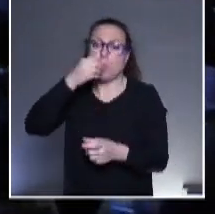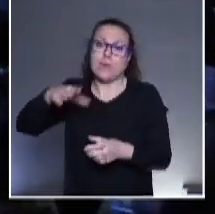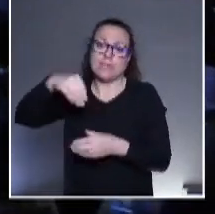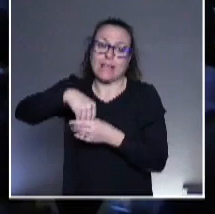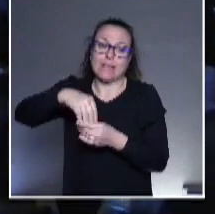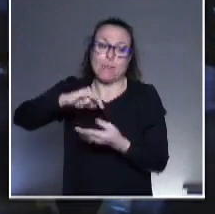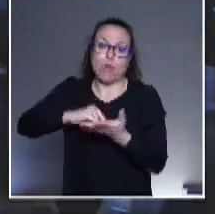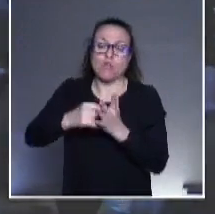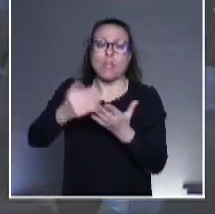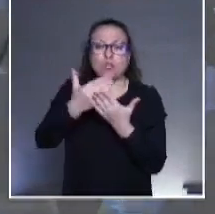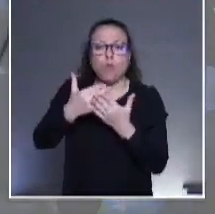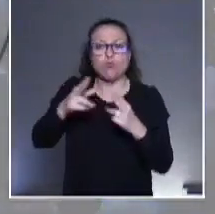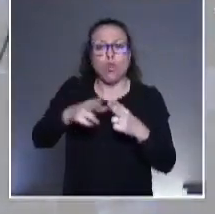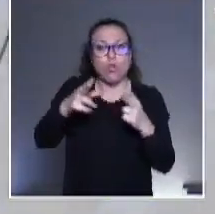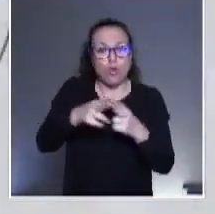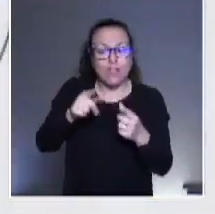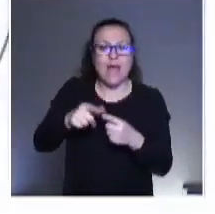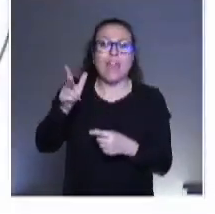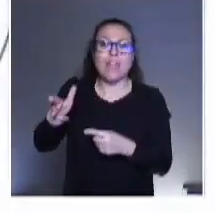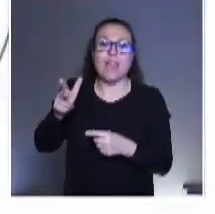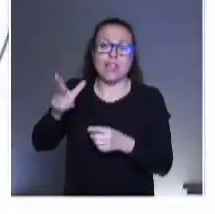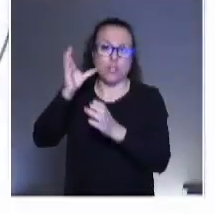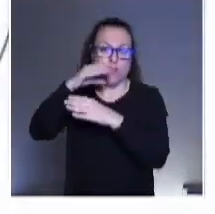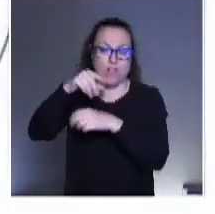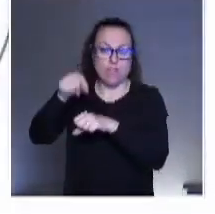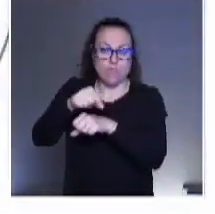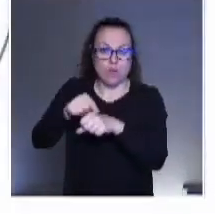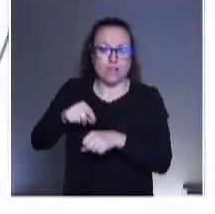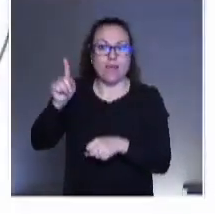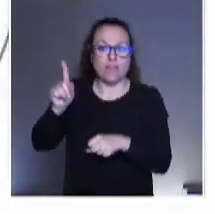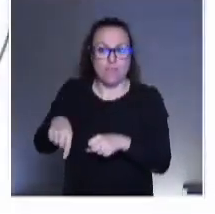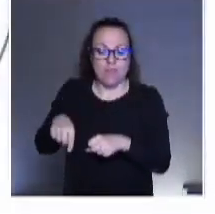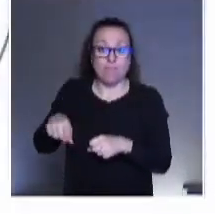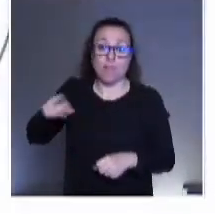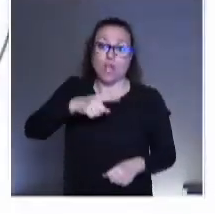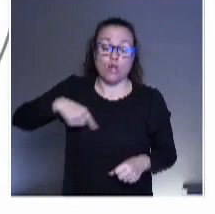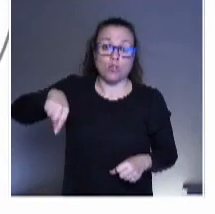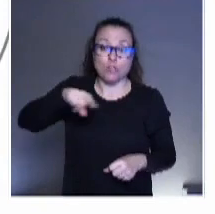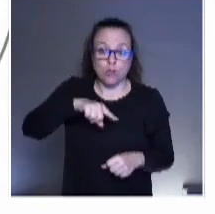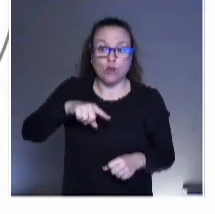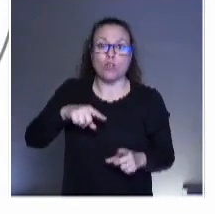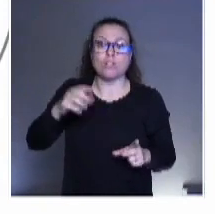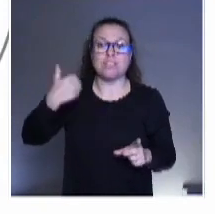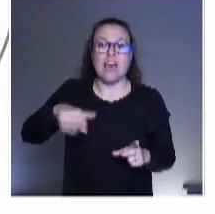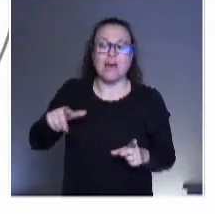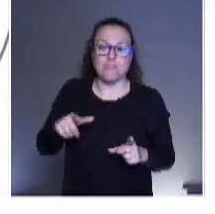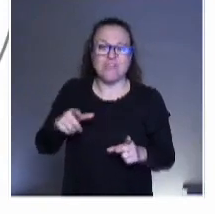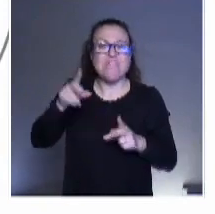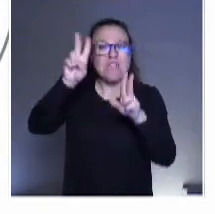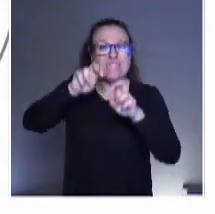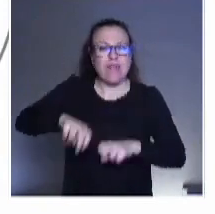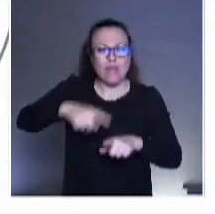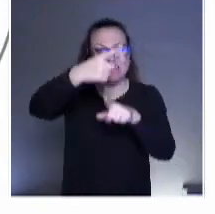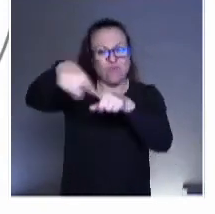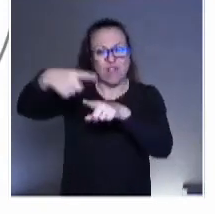proyecto, como la sociología, el derecho o la ciencia política. Pues bien, nosotros hemos tenido toda una línea de investigación